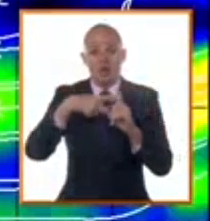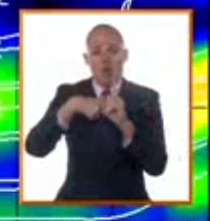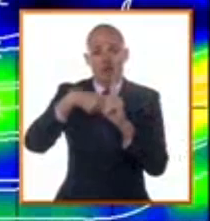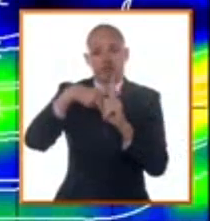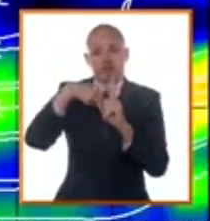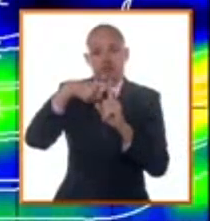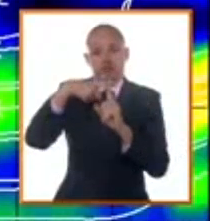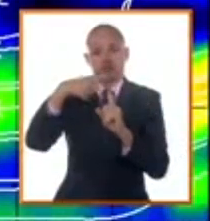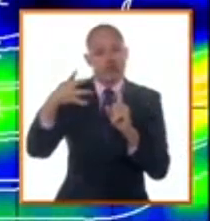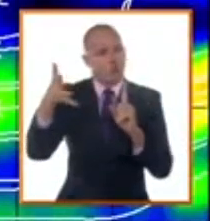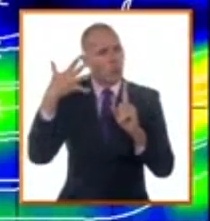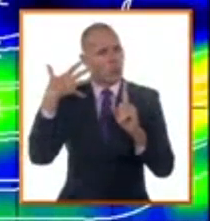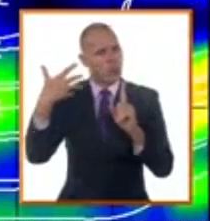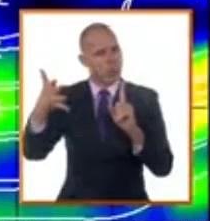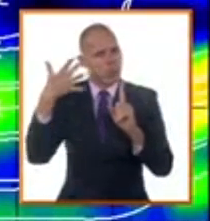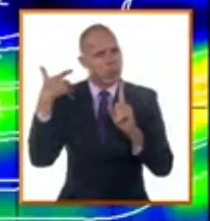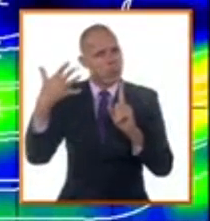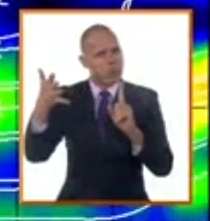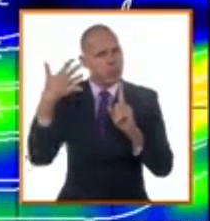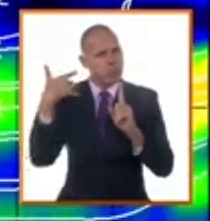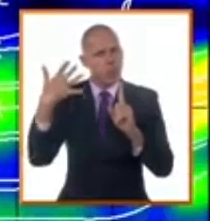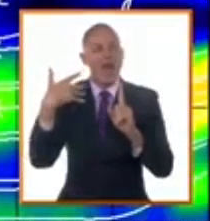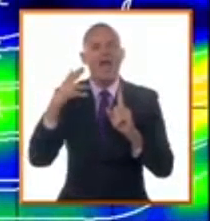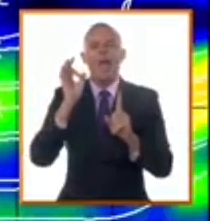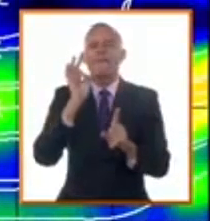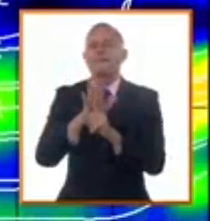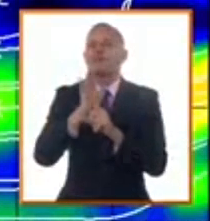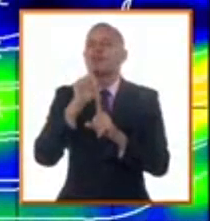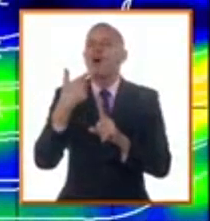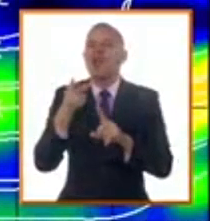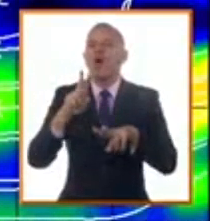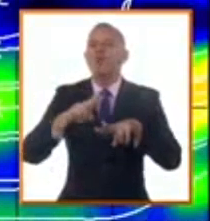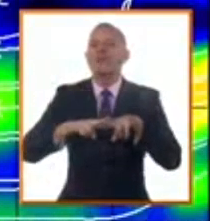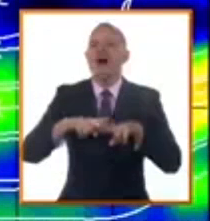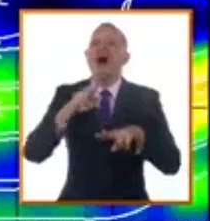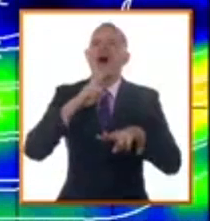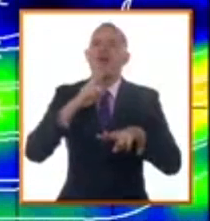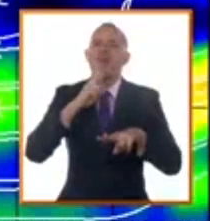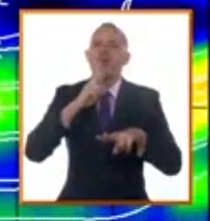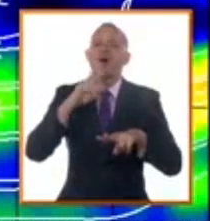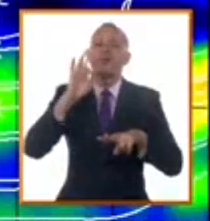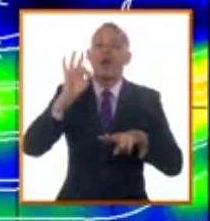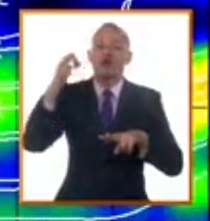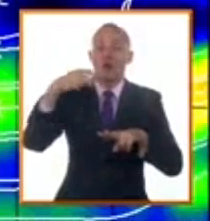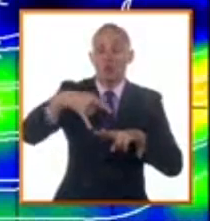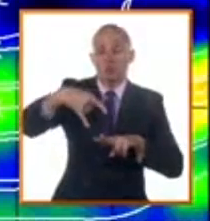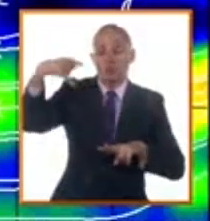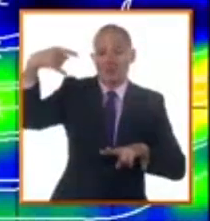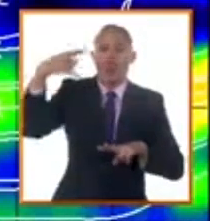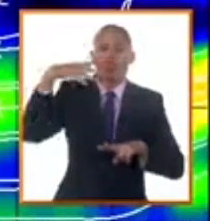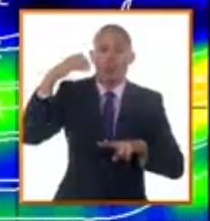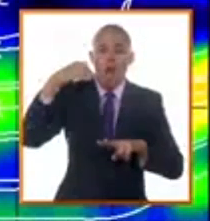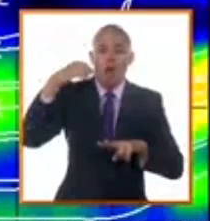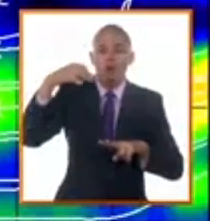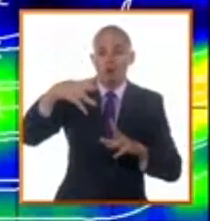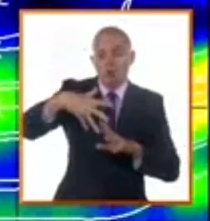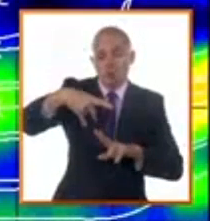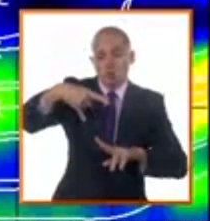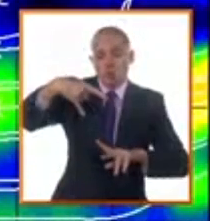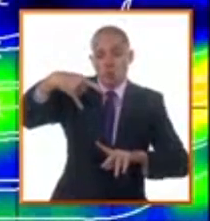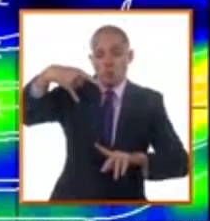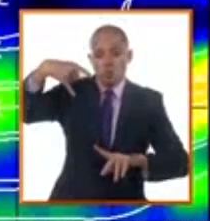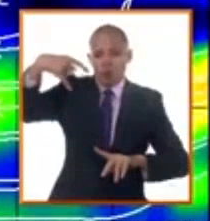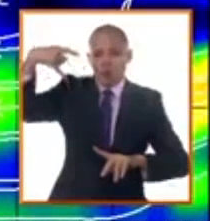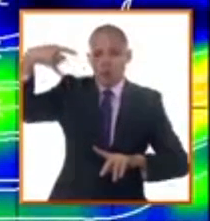pues comienza a aportar humedad del Caribe sobre el territorio cubano, y cuando la vaguada pues permanece casi estacionaria, pues muy